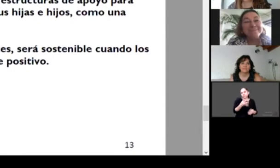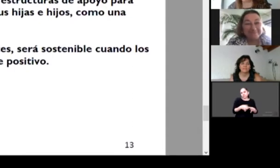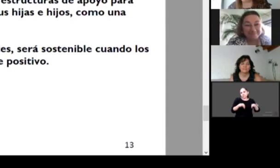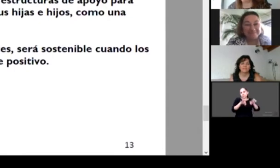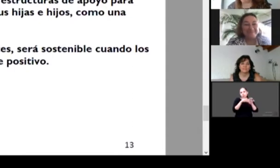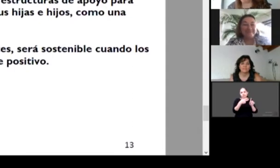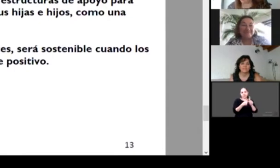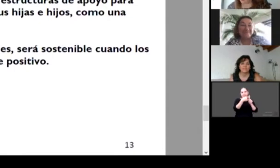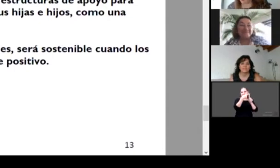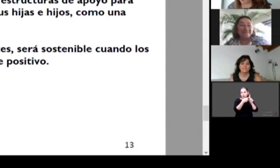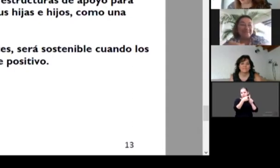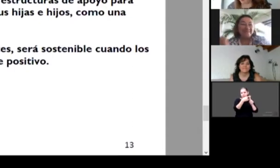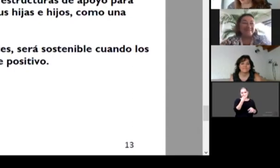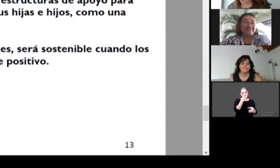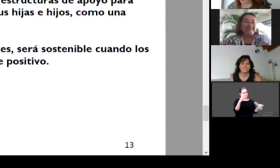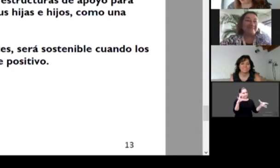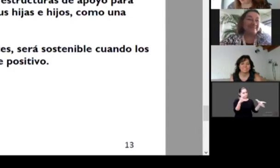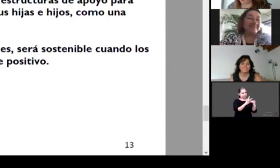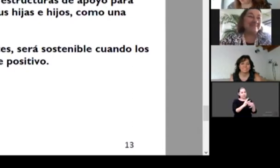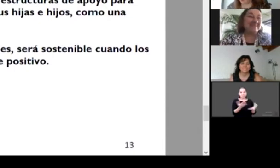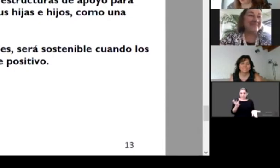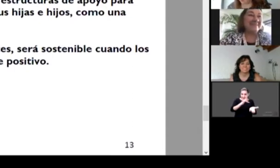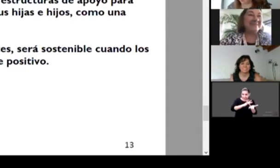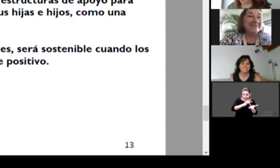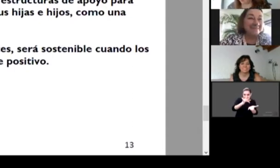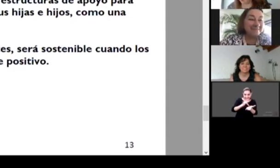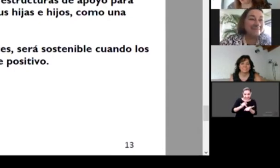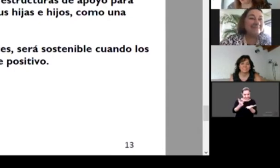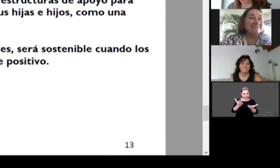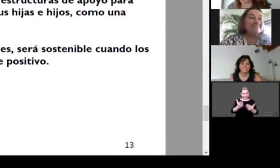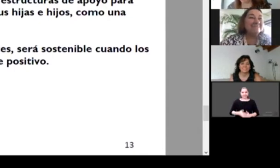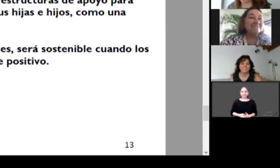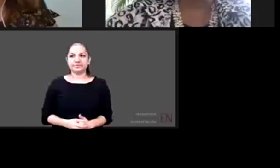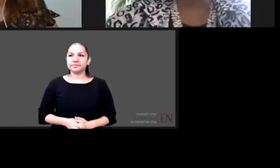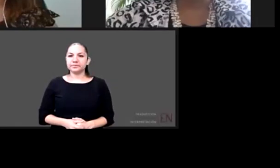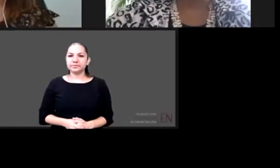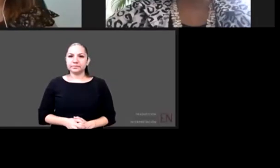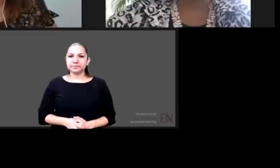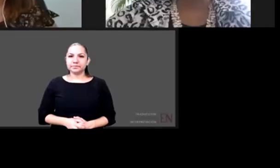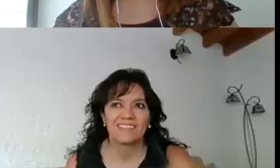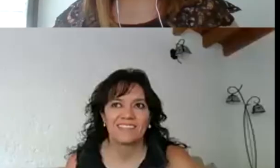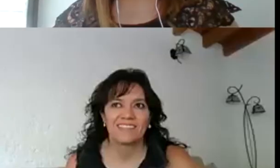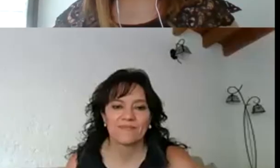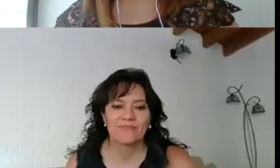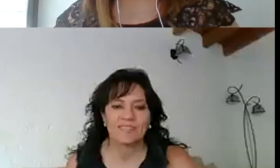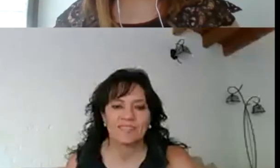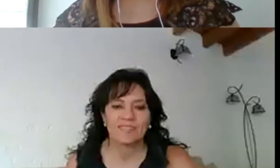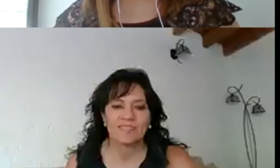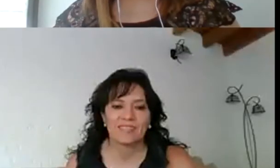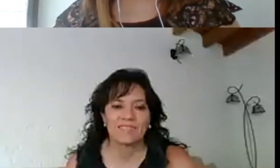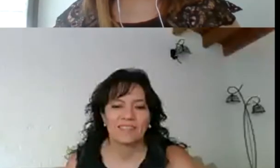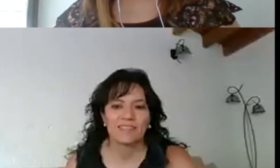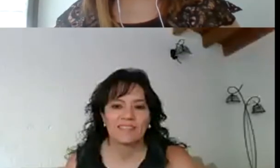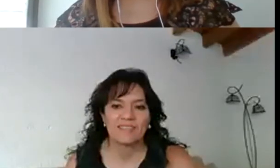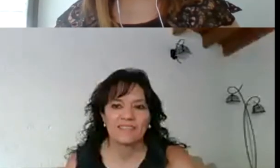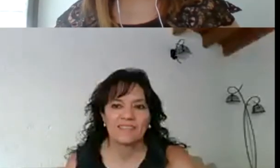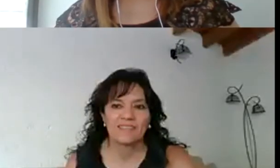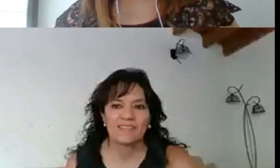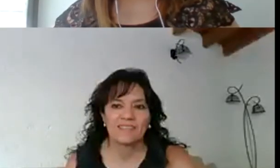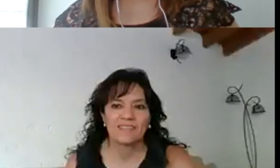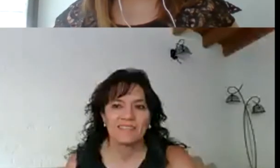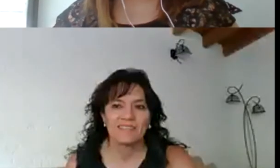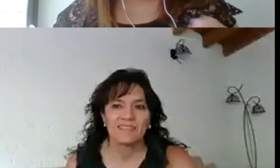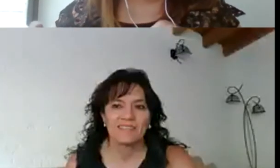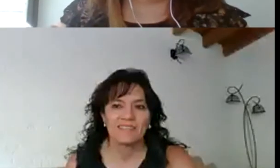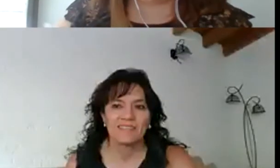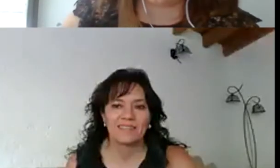discusión. Al rato, claro que sí. No, pues un muy buen inicio de esta conversación con elementos que